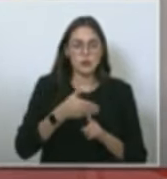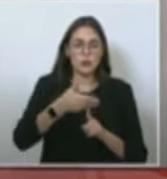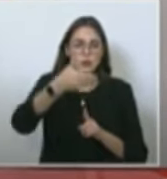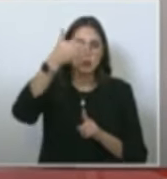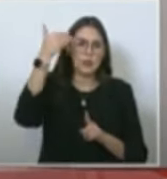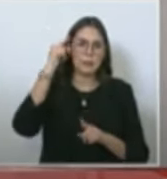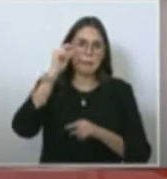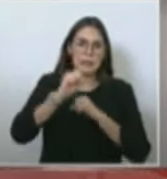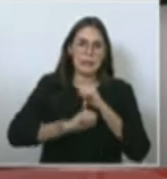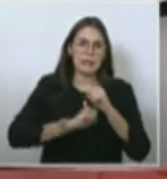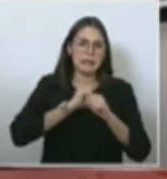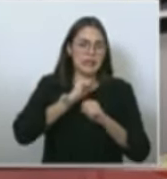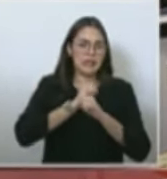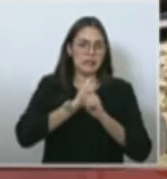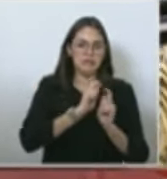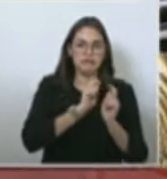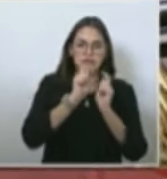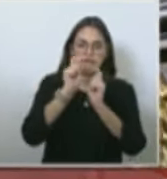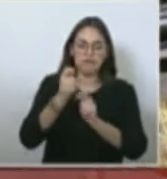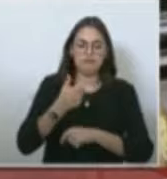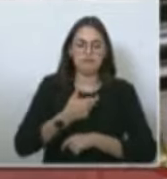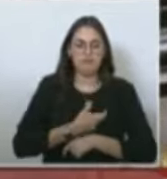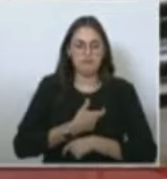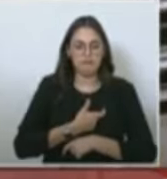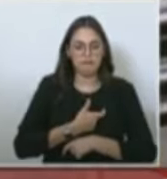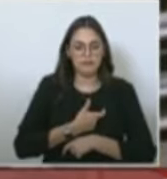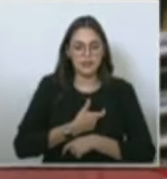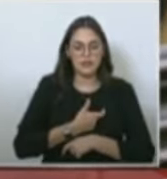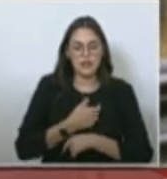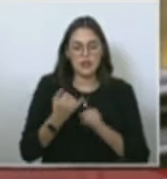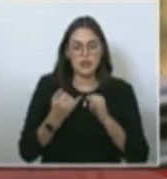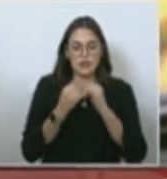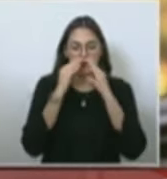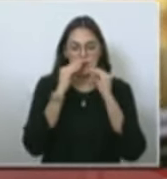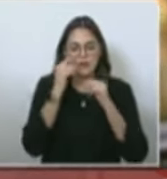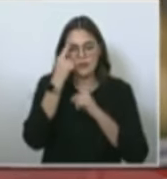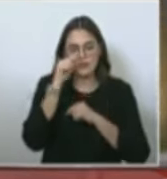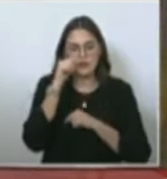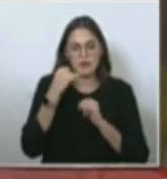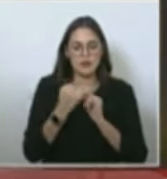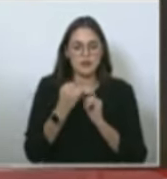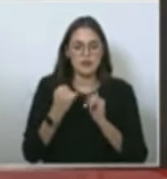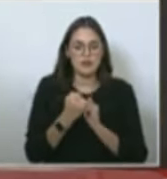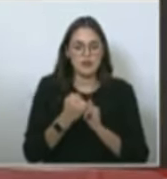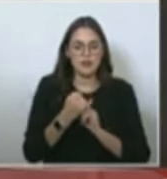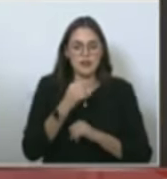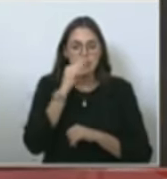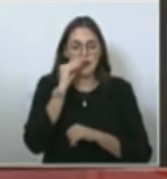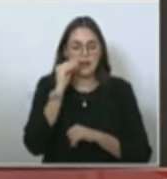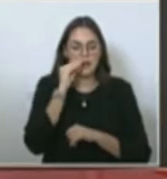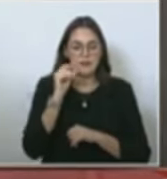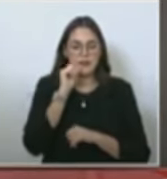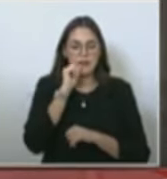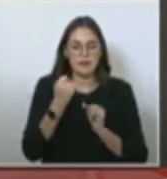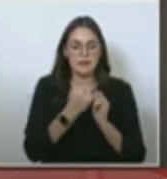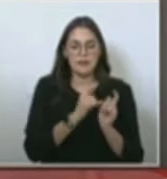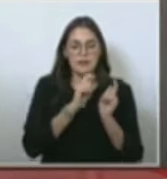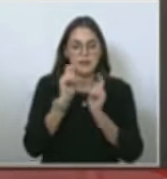años, la medalla Belisario Domínguez para el ingeniero Heberto Castillo Martínez.